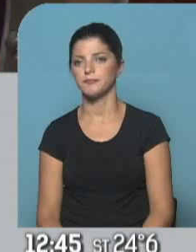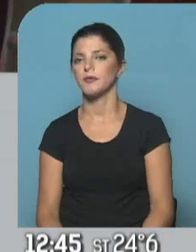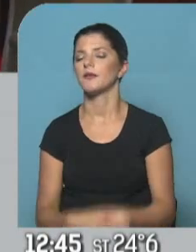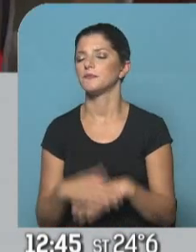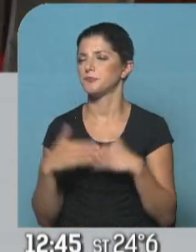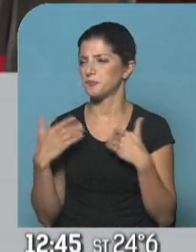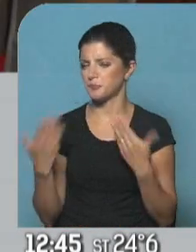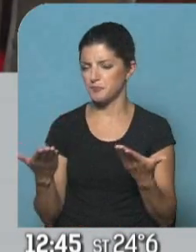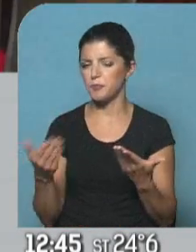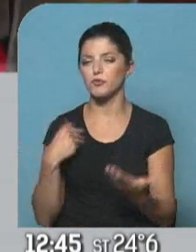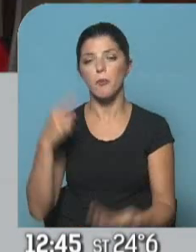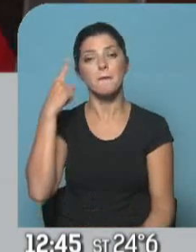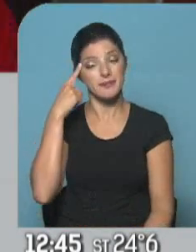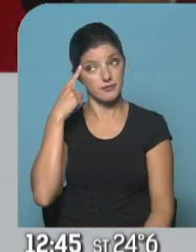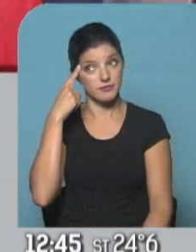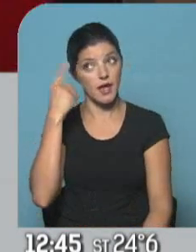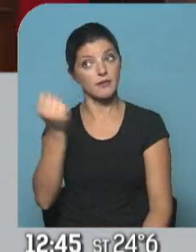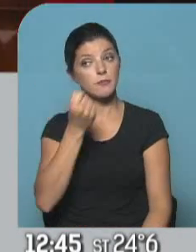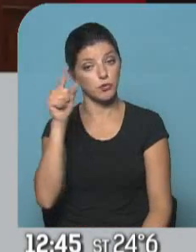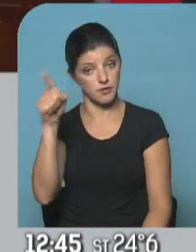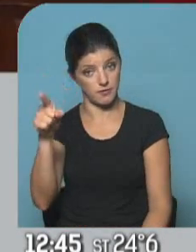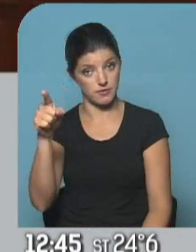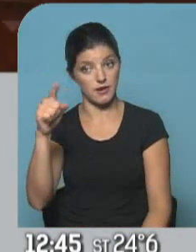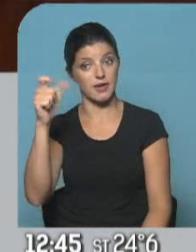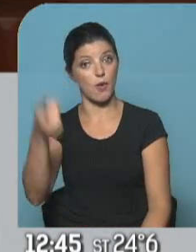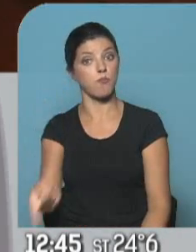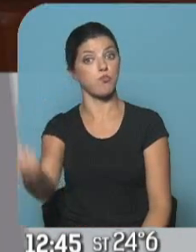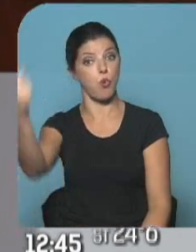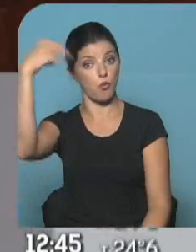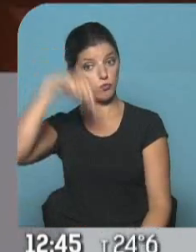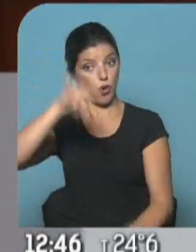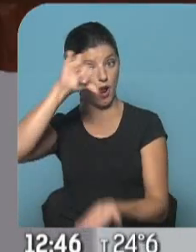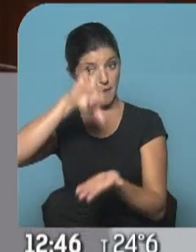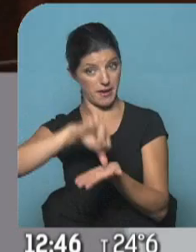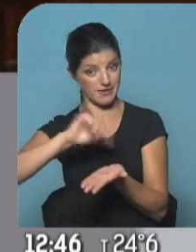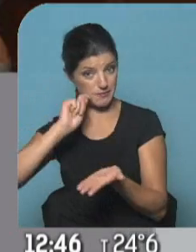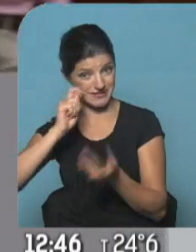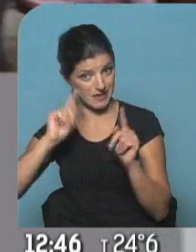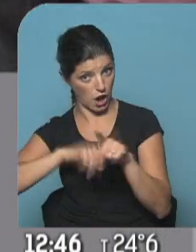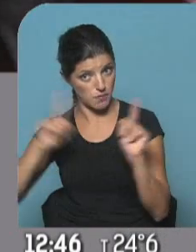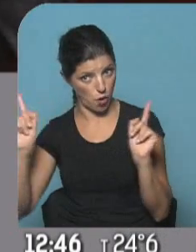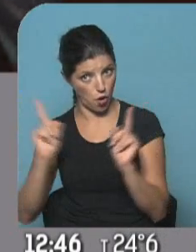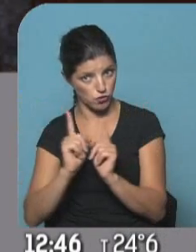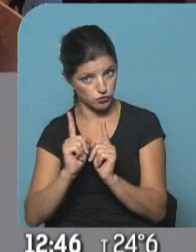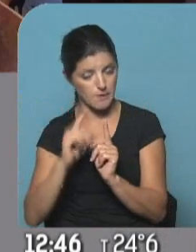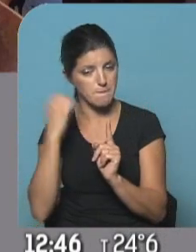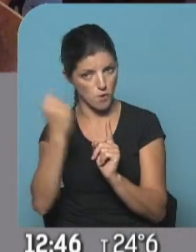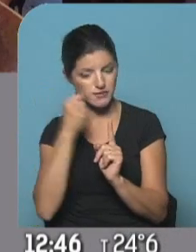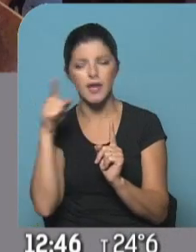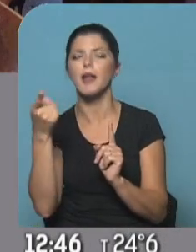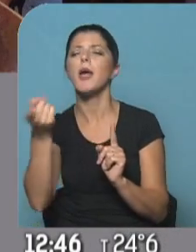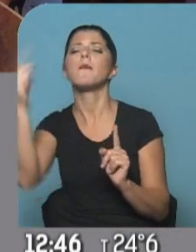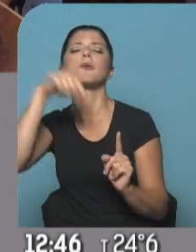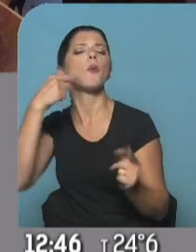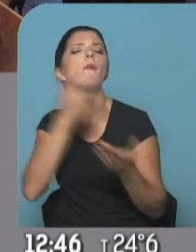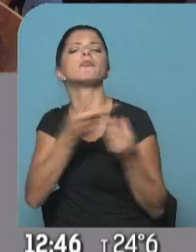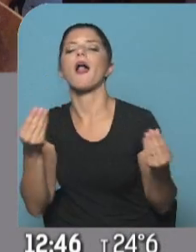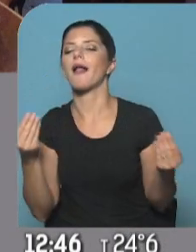menor sobre la vuelta de Correa de Bélgica y que fuera corta, porque lo que él vino es a mostrar poder y que